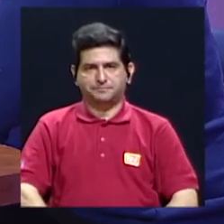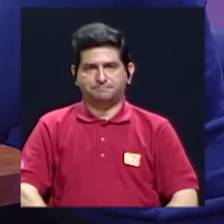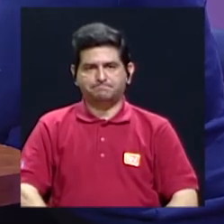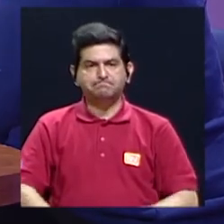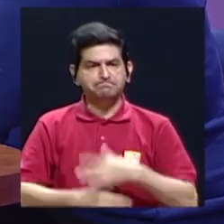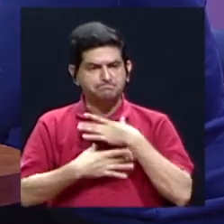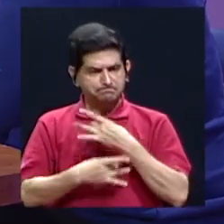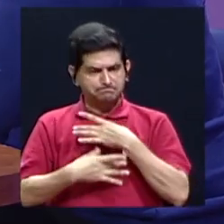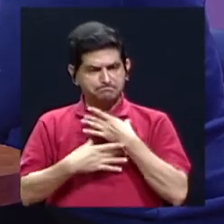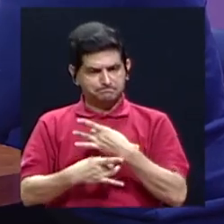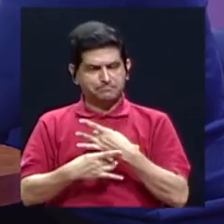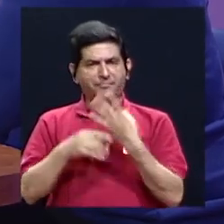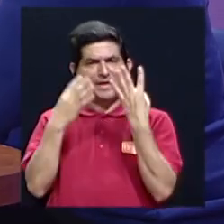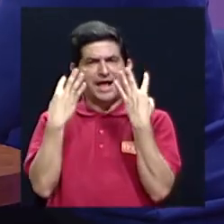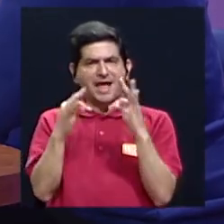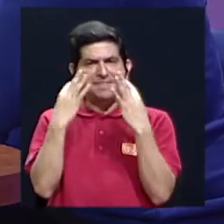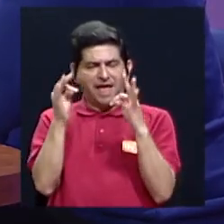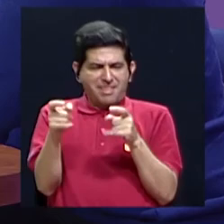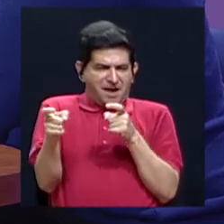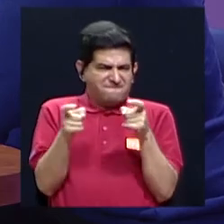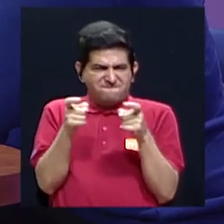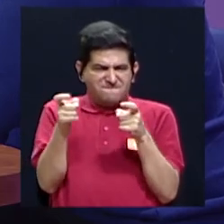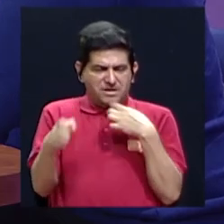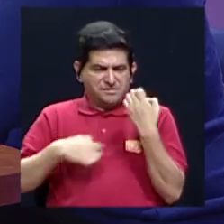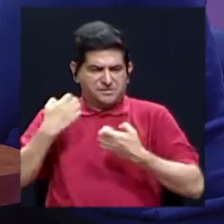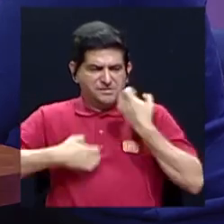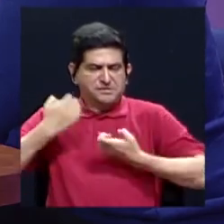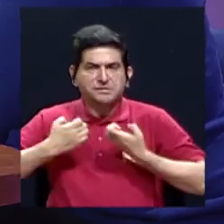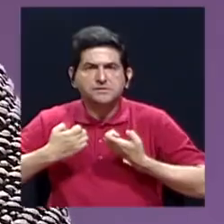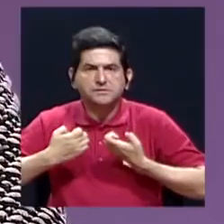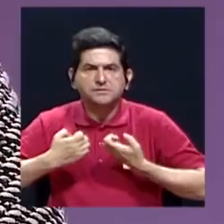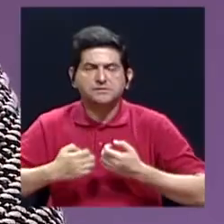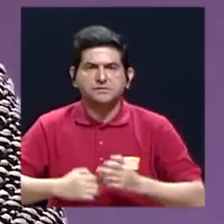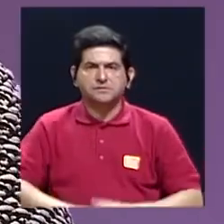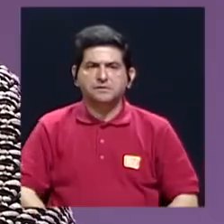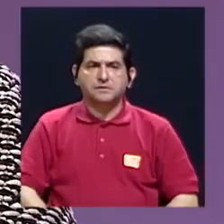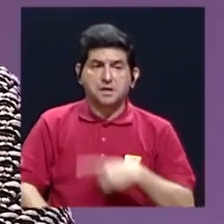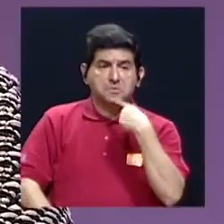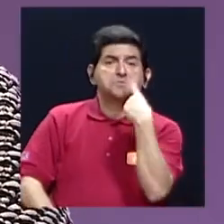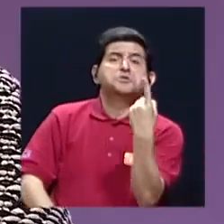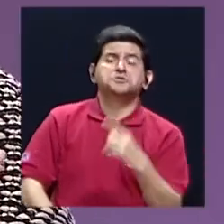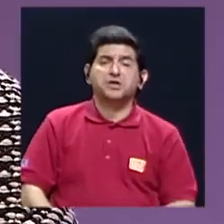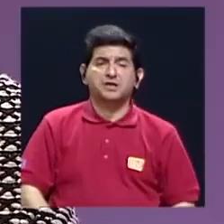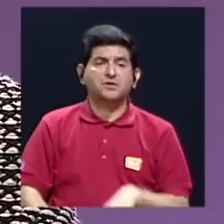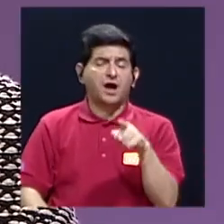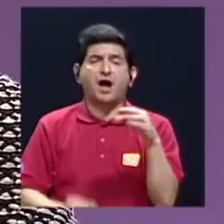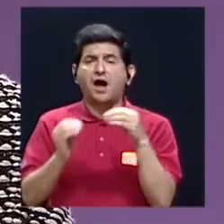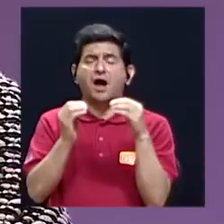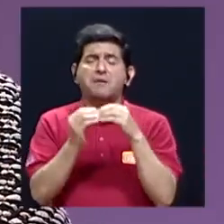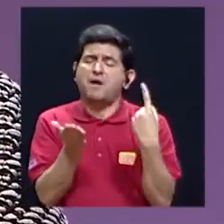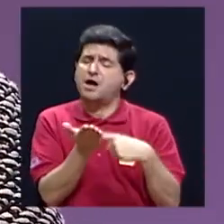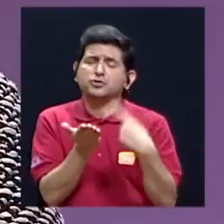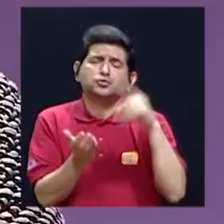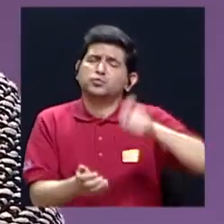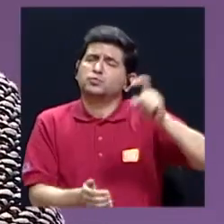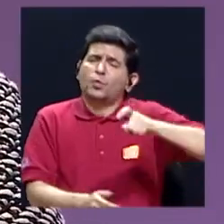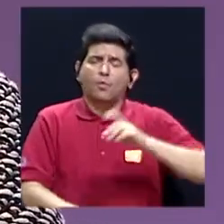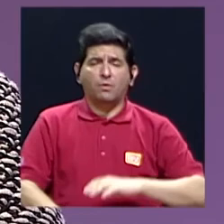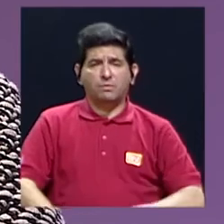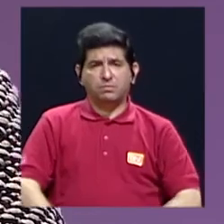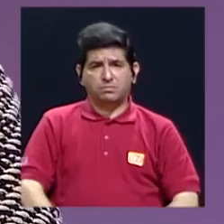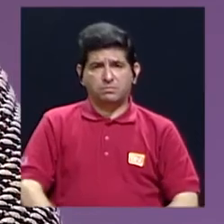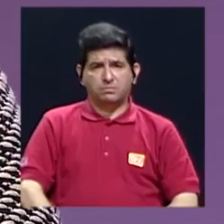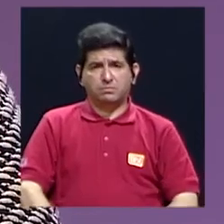es interesante cómo han tratado de manipular las emociones, decir que hay que hacer más discusión,